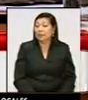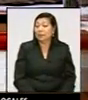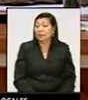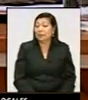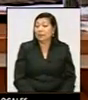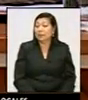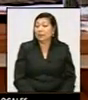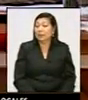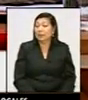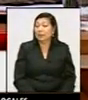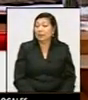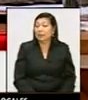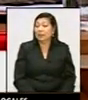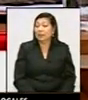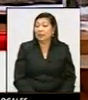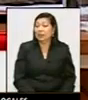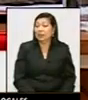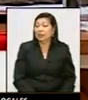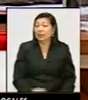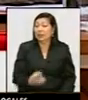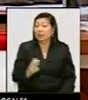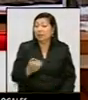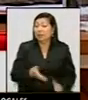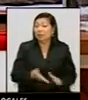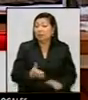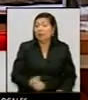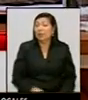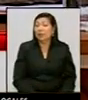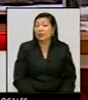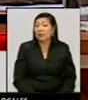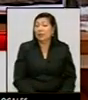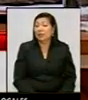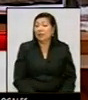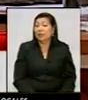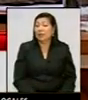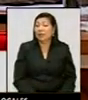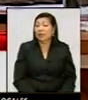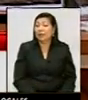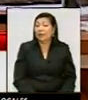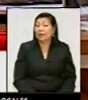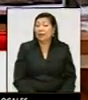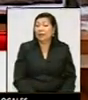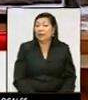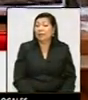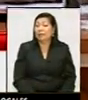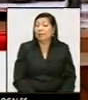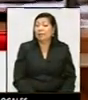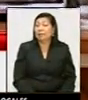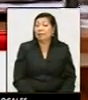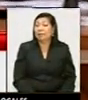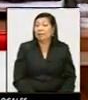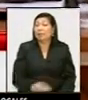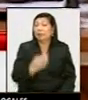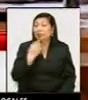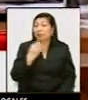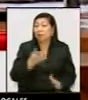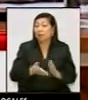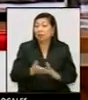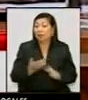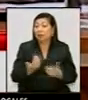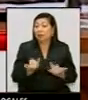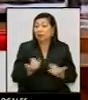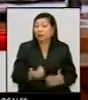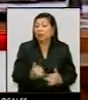están, vota, a veces votan en un tema de interés y se van. Y en todo caso, el presidente deje constancia a quienes se retiran al momento que se retira